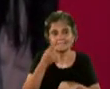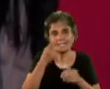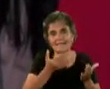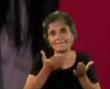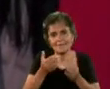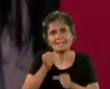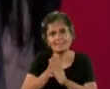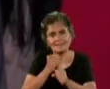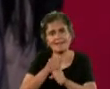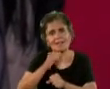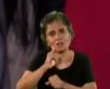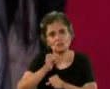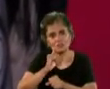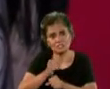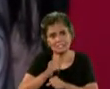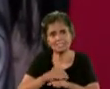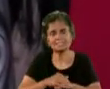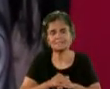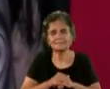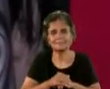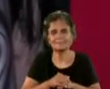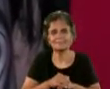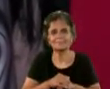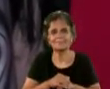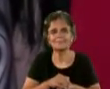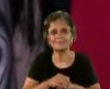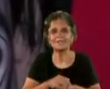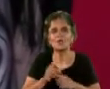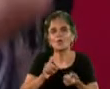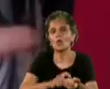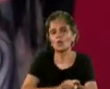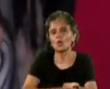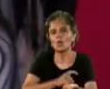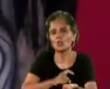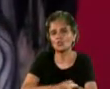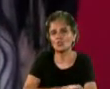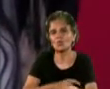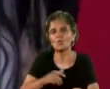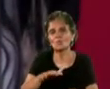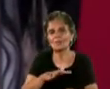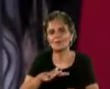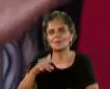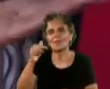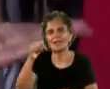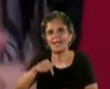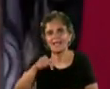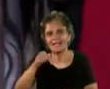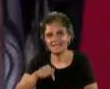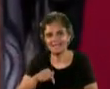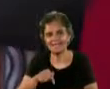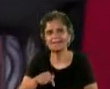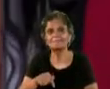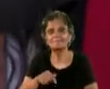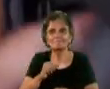y bueno, no fue tanto, pero sí adaptarme obviamente al ritmo que tiene esta peatonal. Así que,